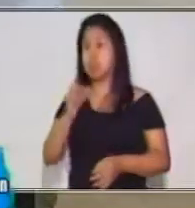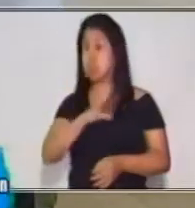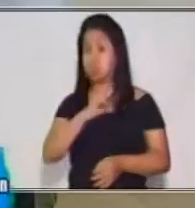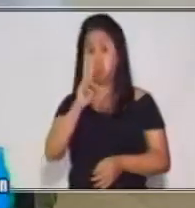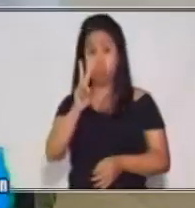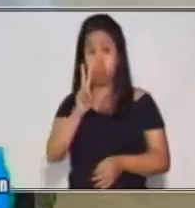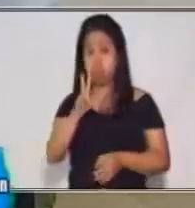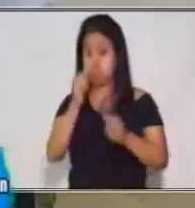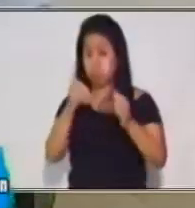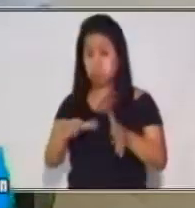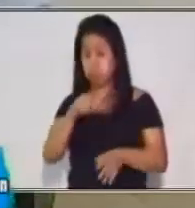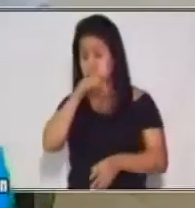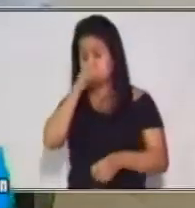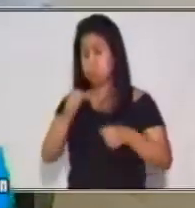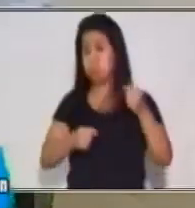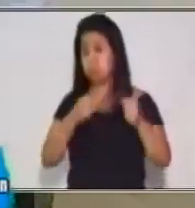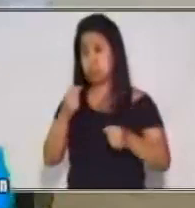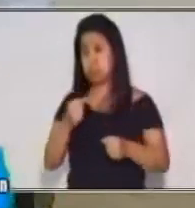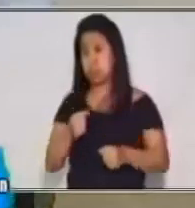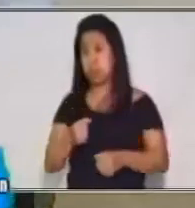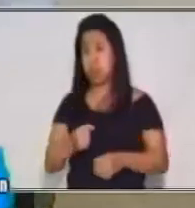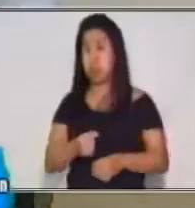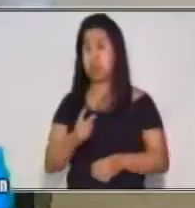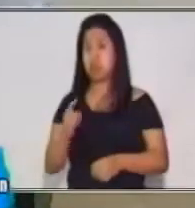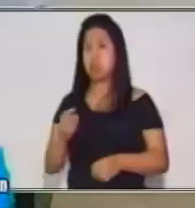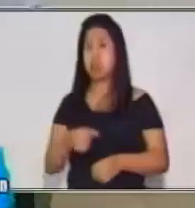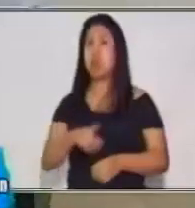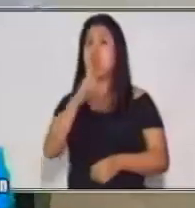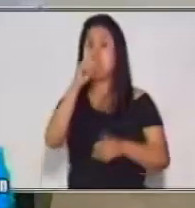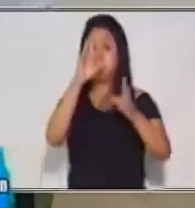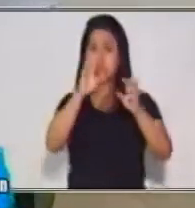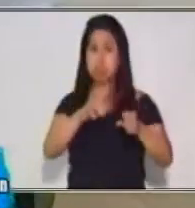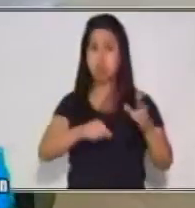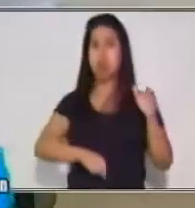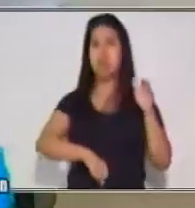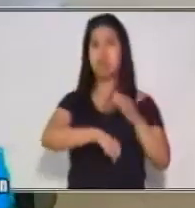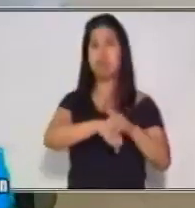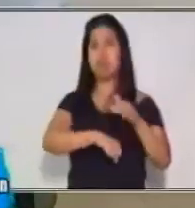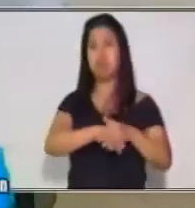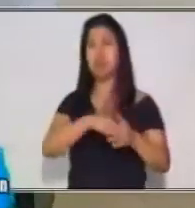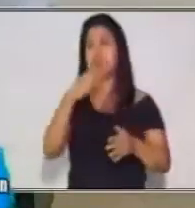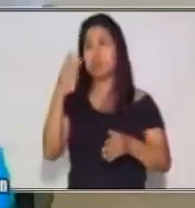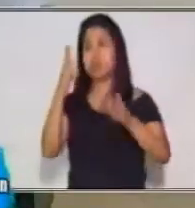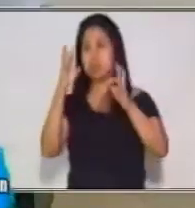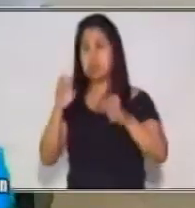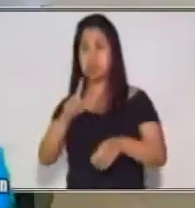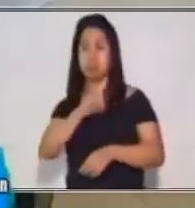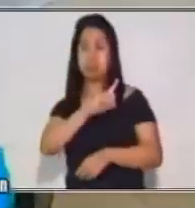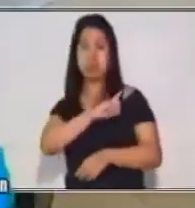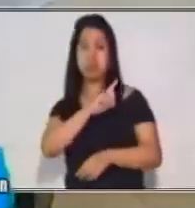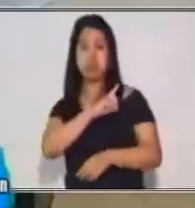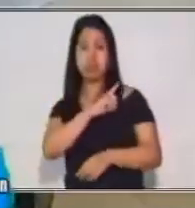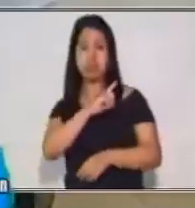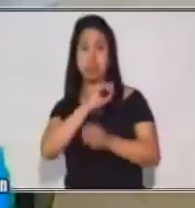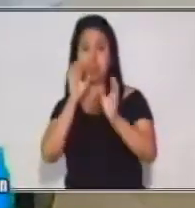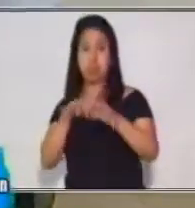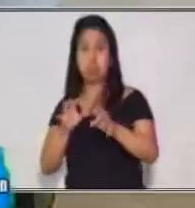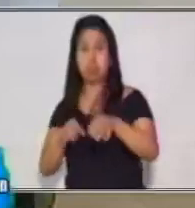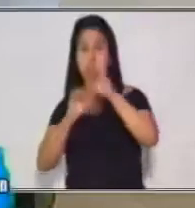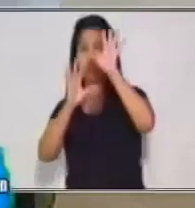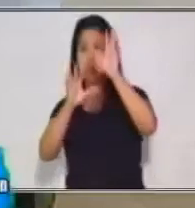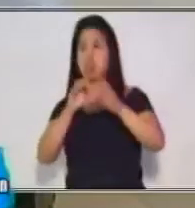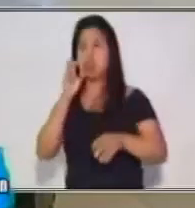2 alumnos prefieren solo maratón. Entonces, ¿dónde lo colocamos? En esta parte de nuestro